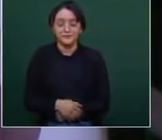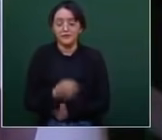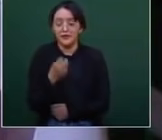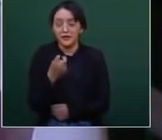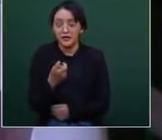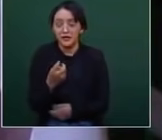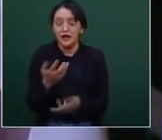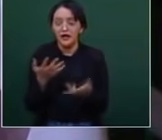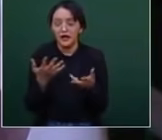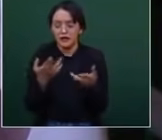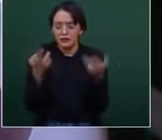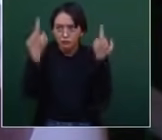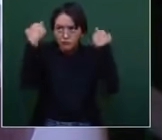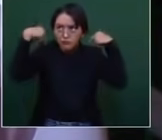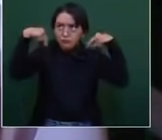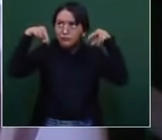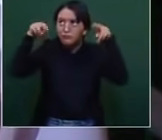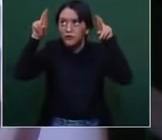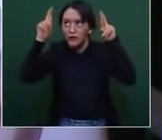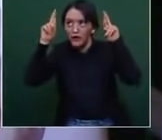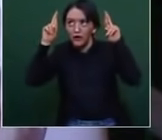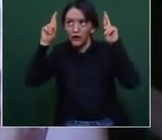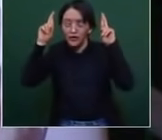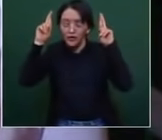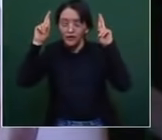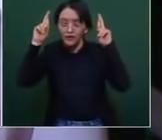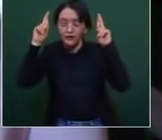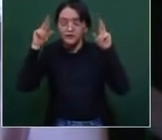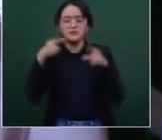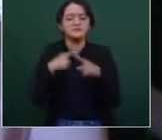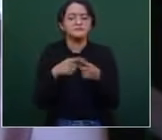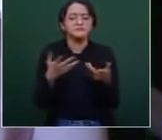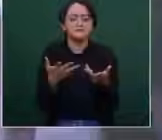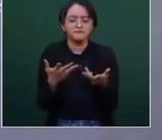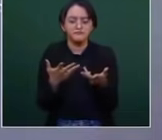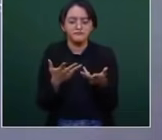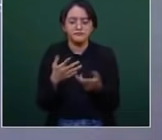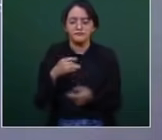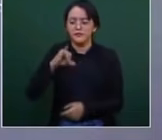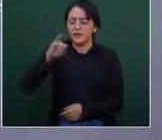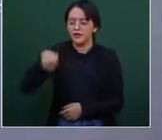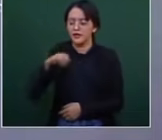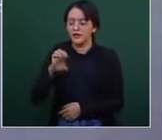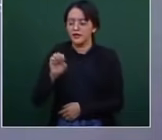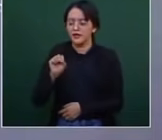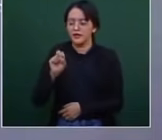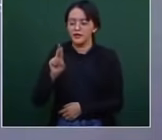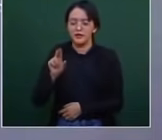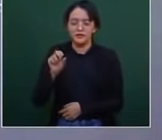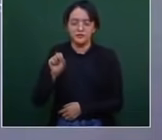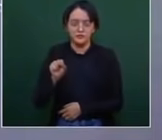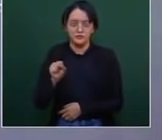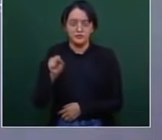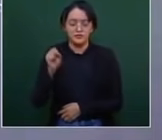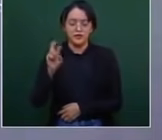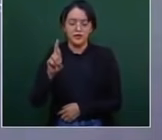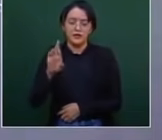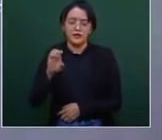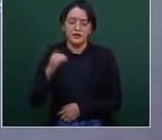planteaba don Jesús Reyes Heroles y que requería